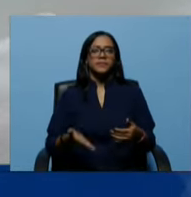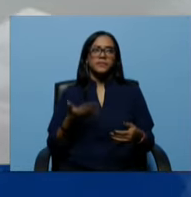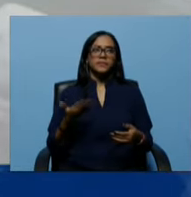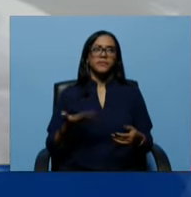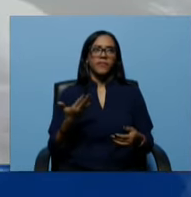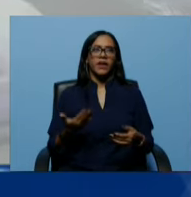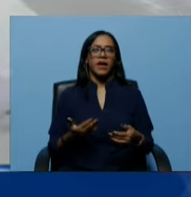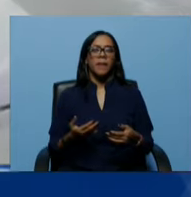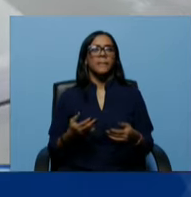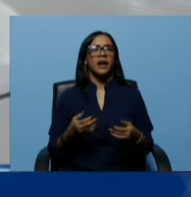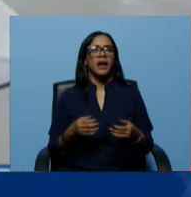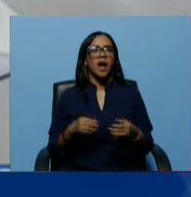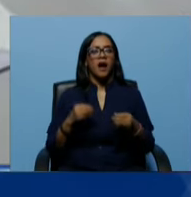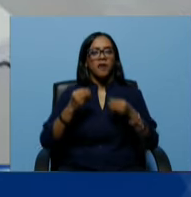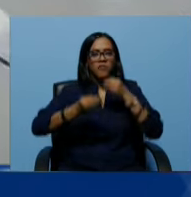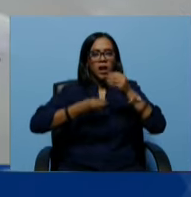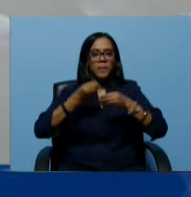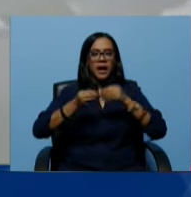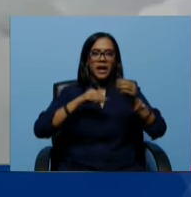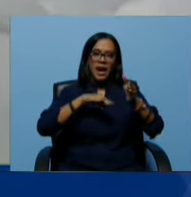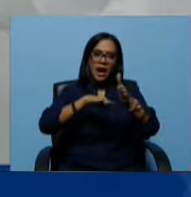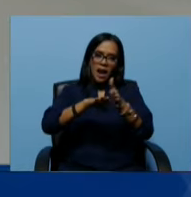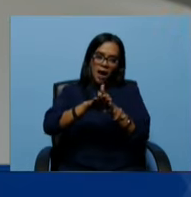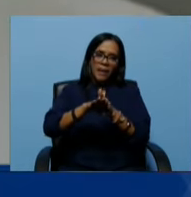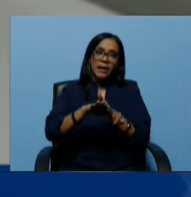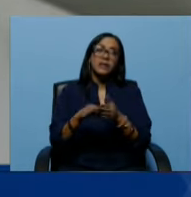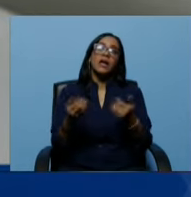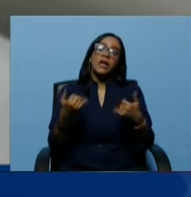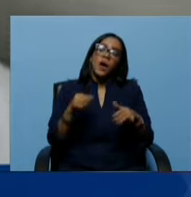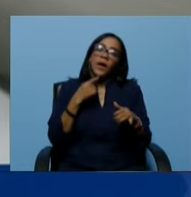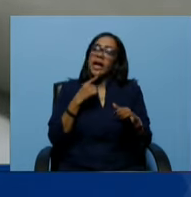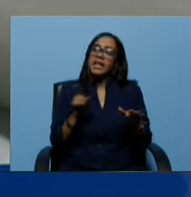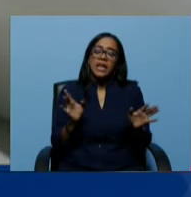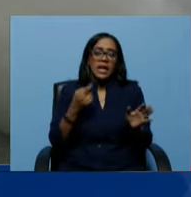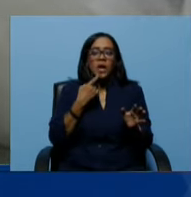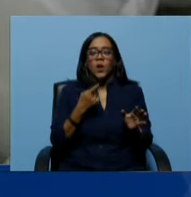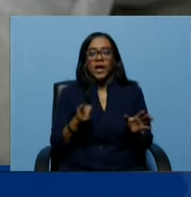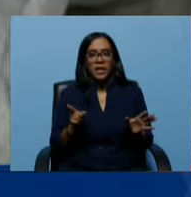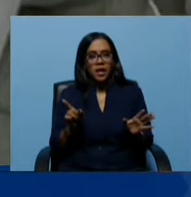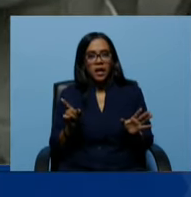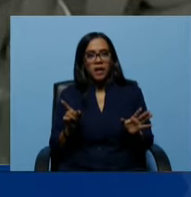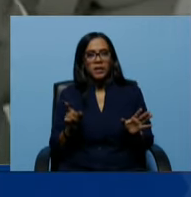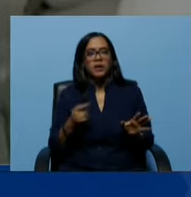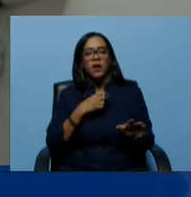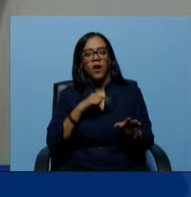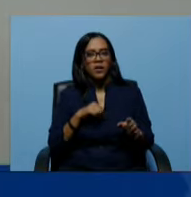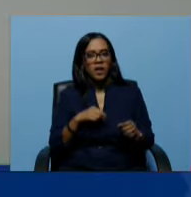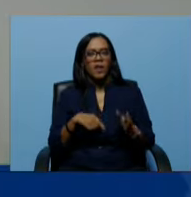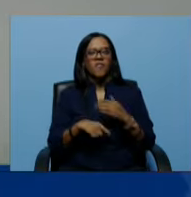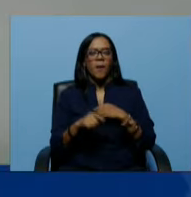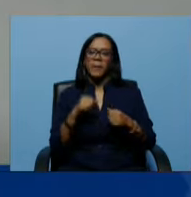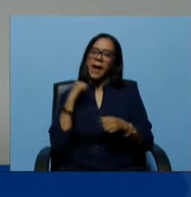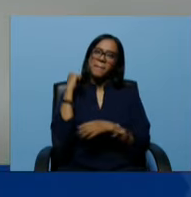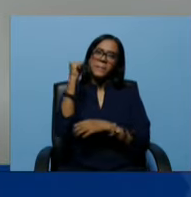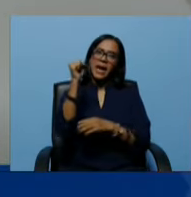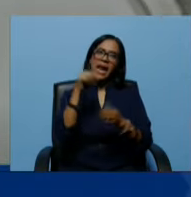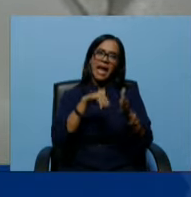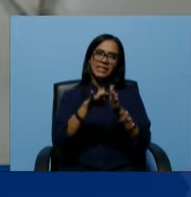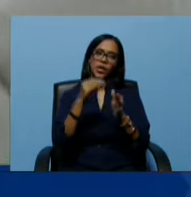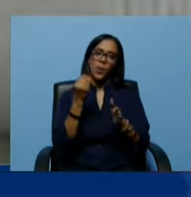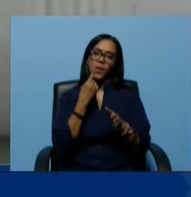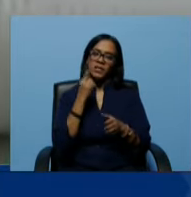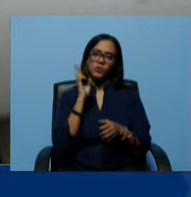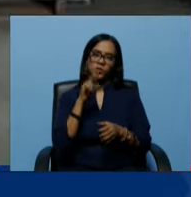importante para informarle el avance que, aunque digan lo que digan, nosotros vamos es pa'lante, como dice